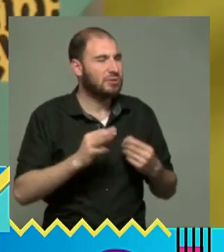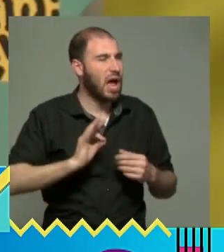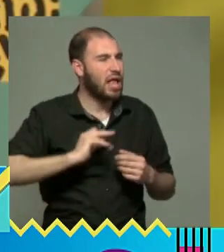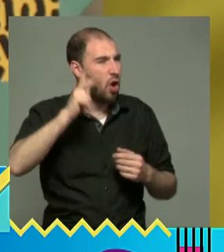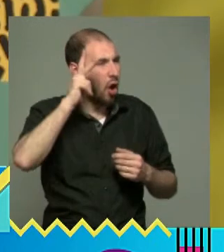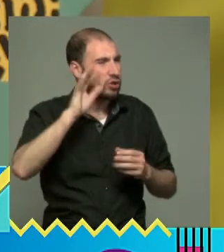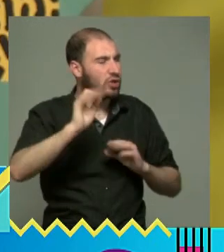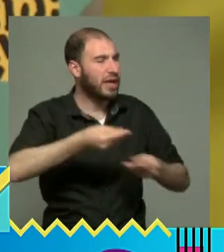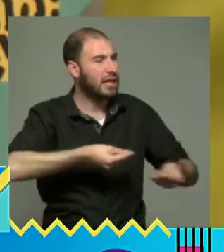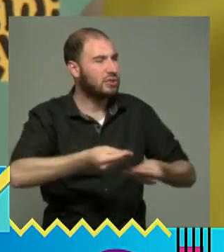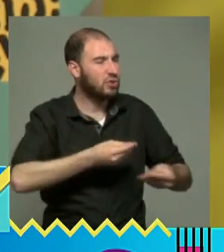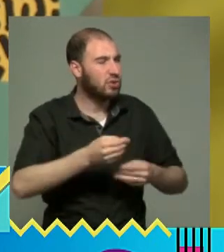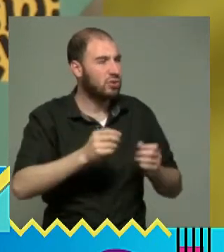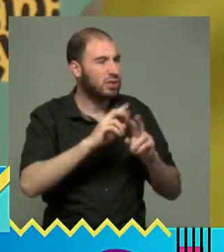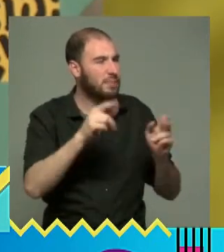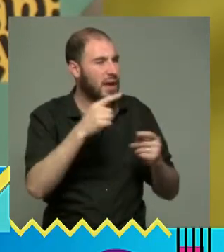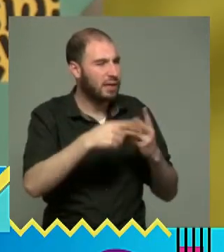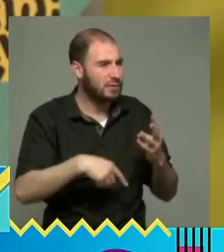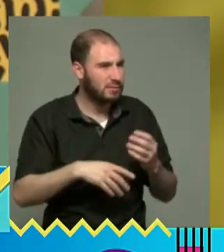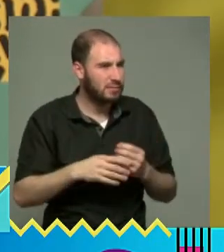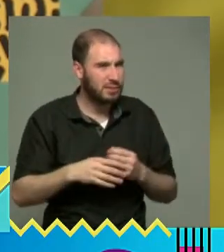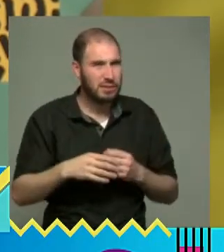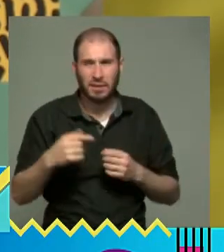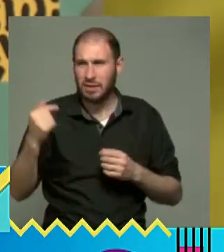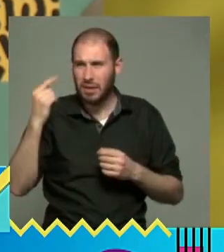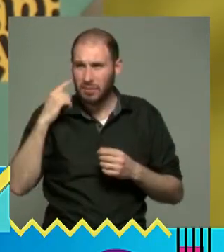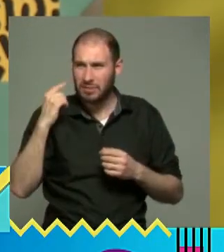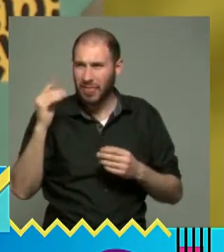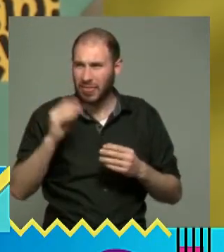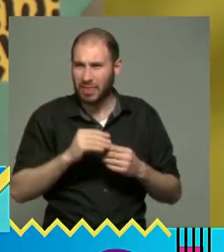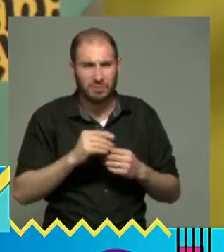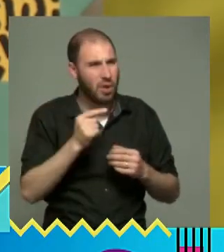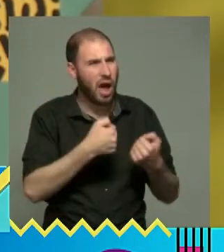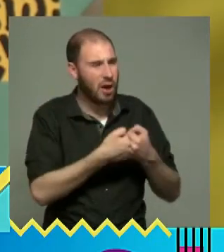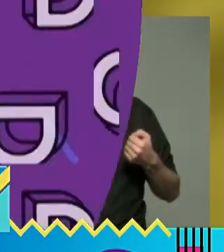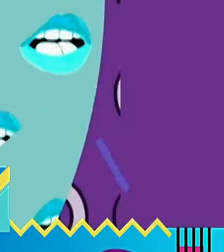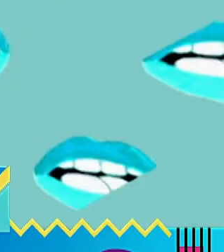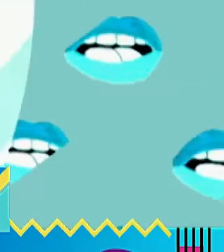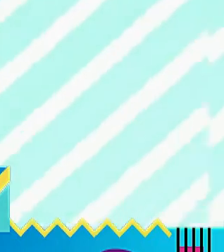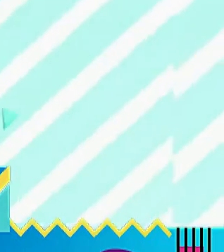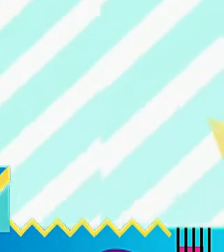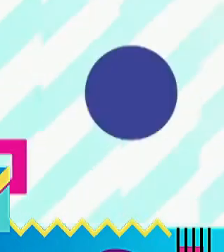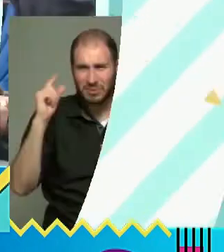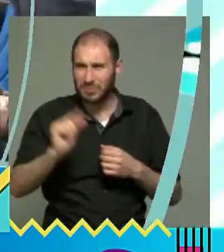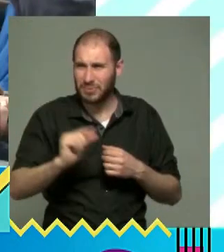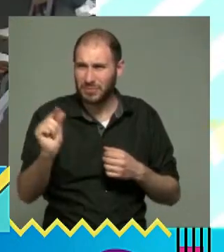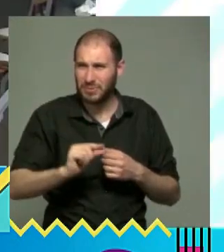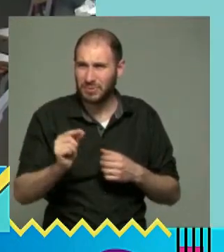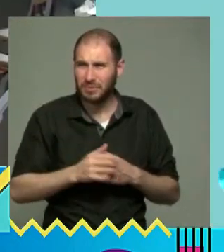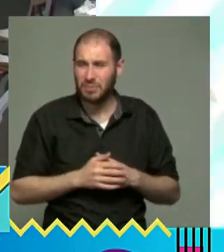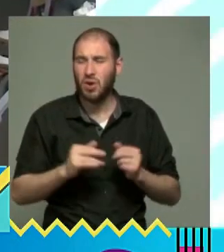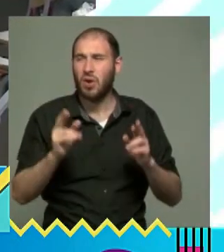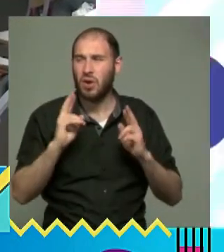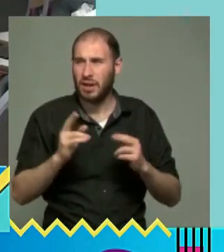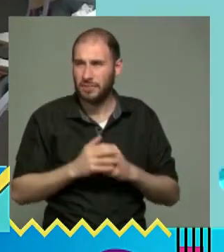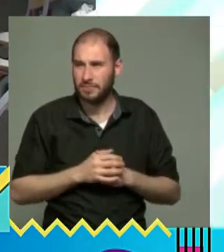años de gestión, Mira, con esas cuestiones de las cuales estás de acuerdo? Lo sigo escuchando muy bajo. Espero